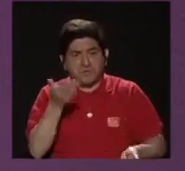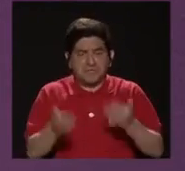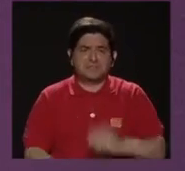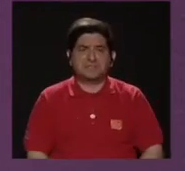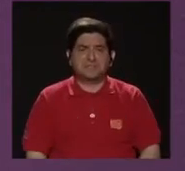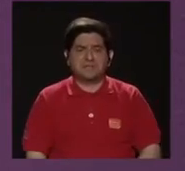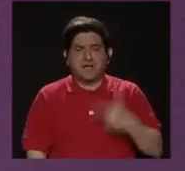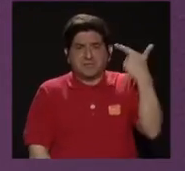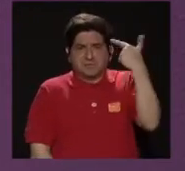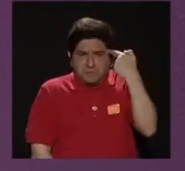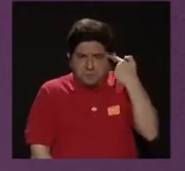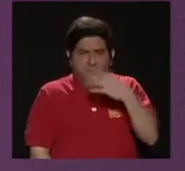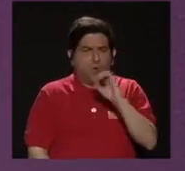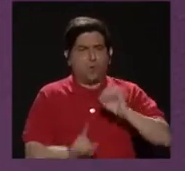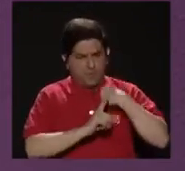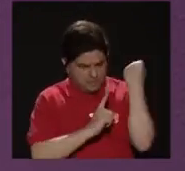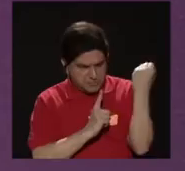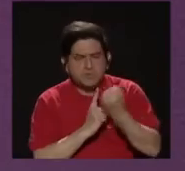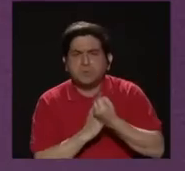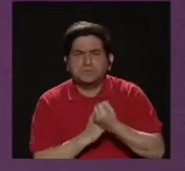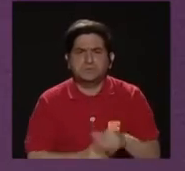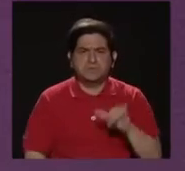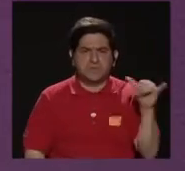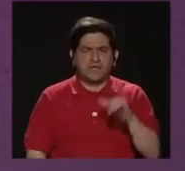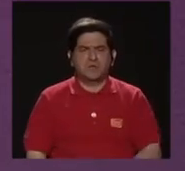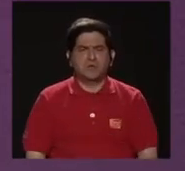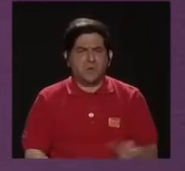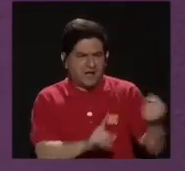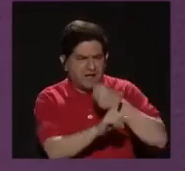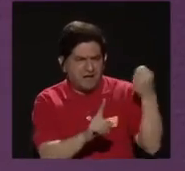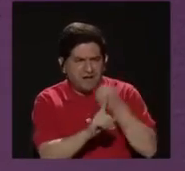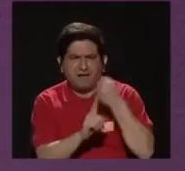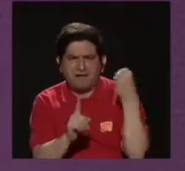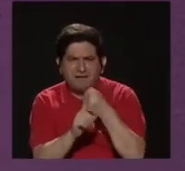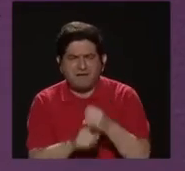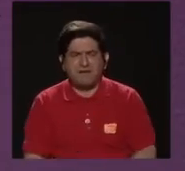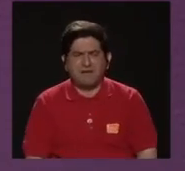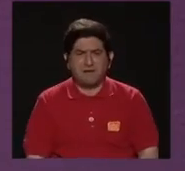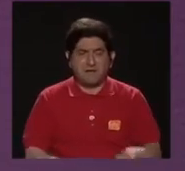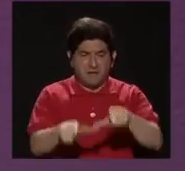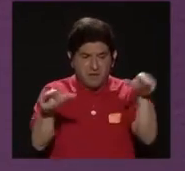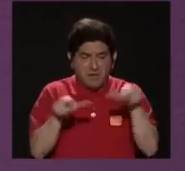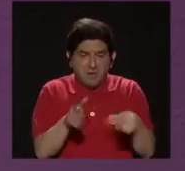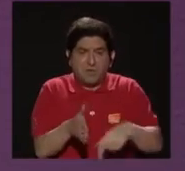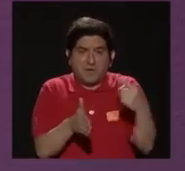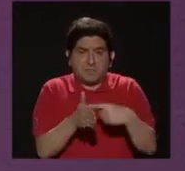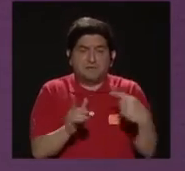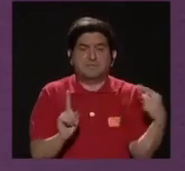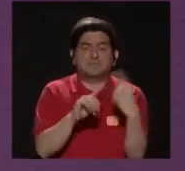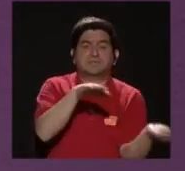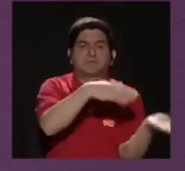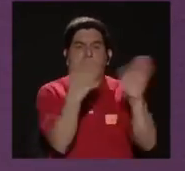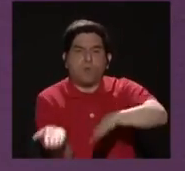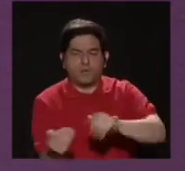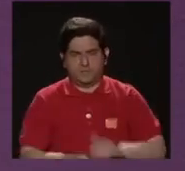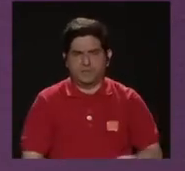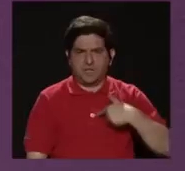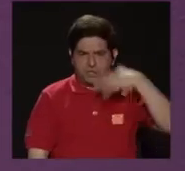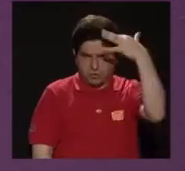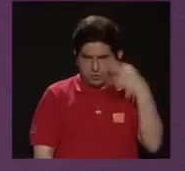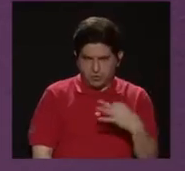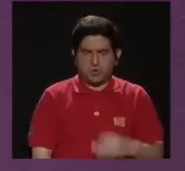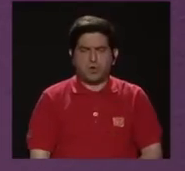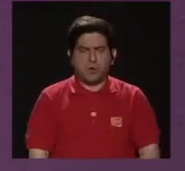a sociedades incluso a la agresión y a la hostilidad, que en algunos sitios puede causar la muerte. Por eso me parece